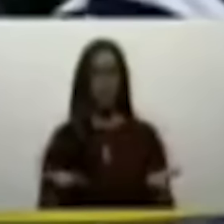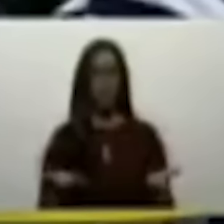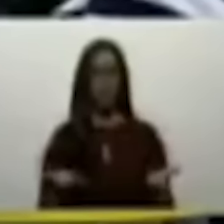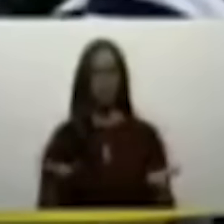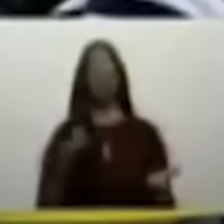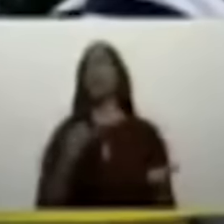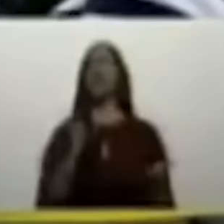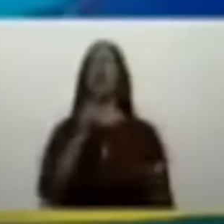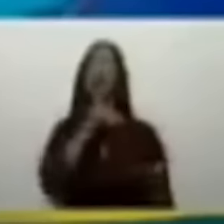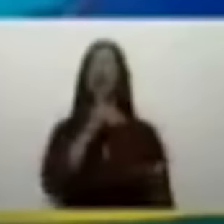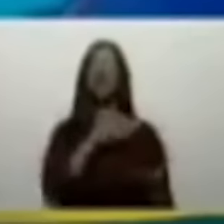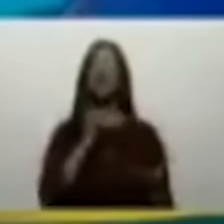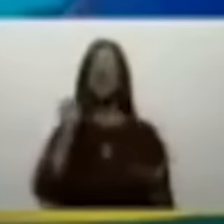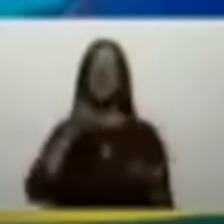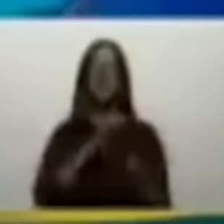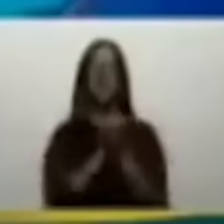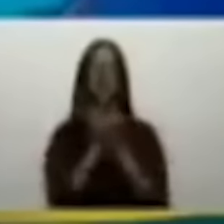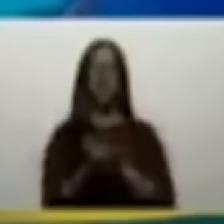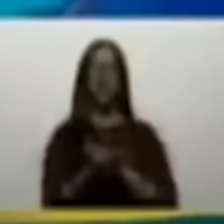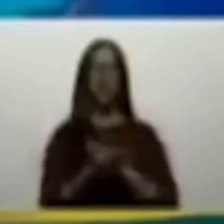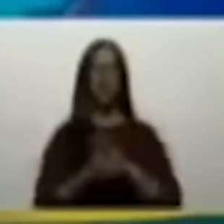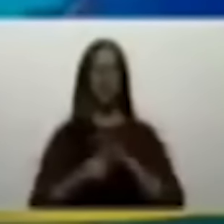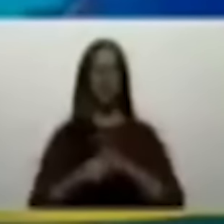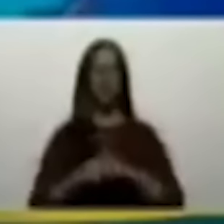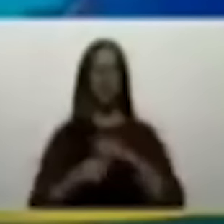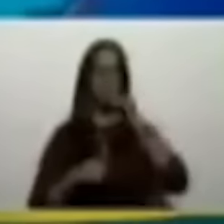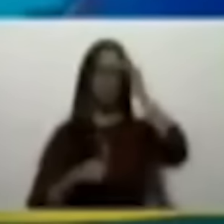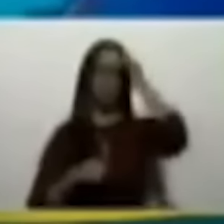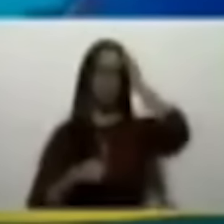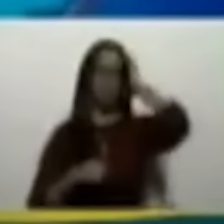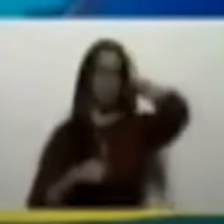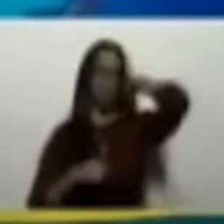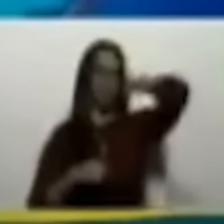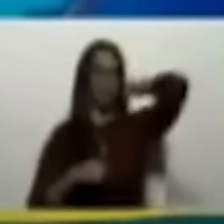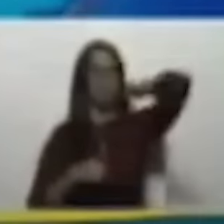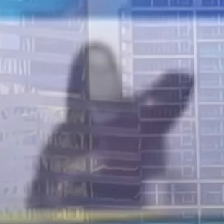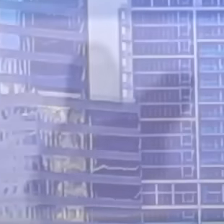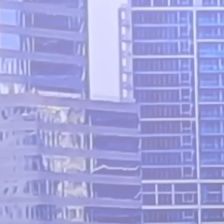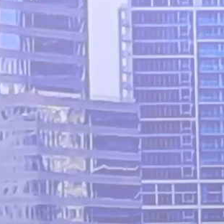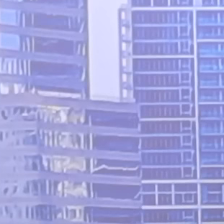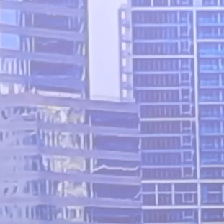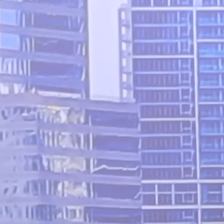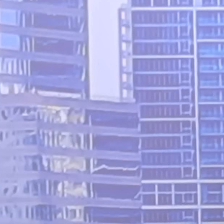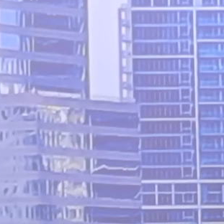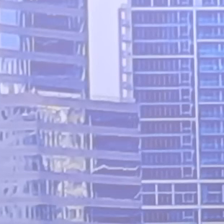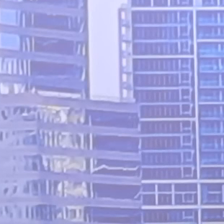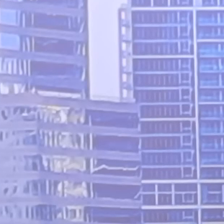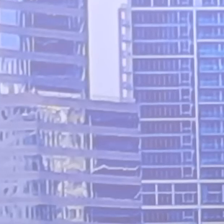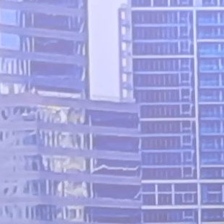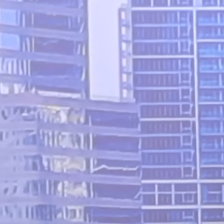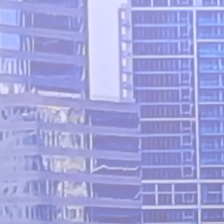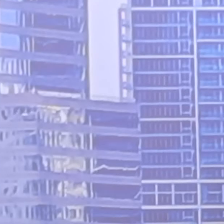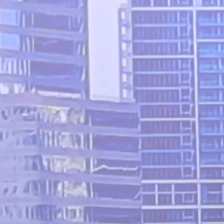Hay quienes sí quieren destruirlo y convertir a la fuerza armada otra vez. ¿Es en serio?